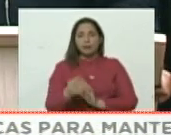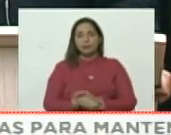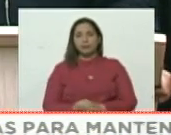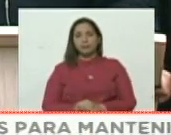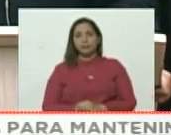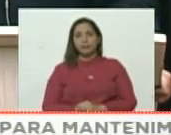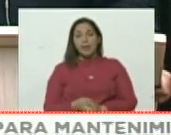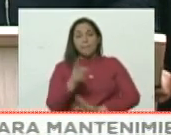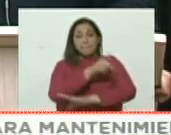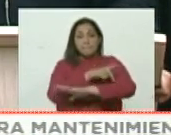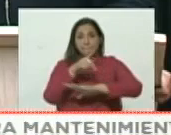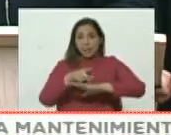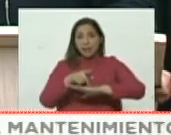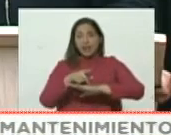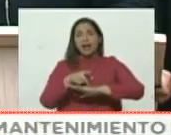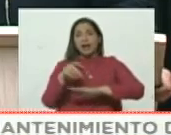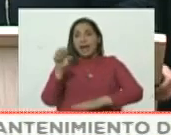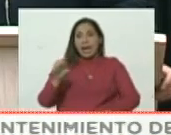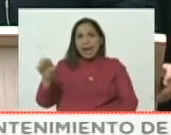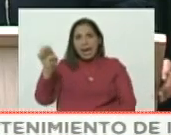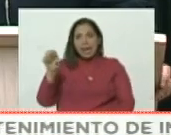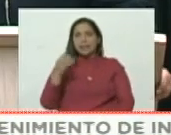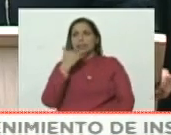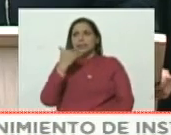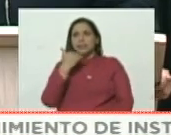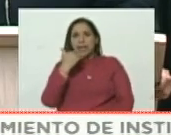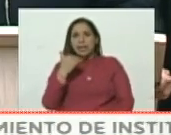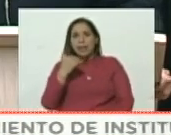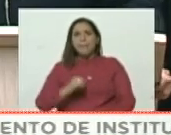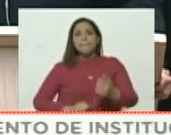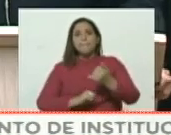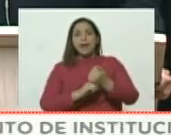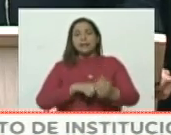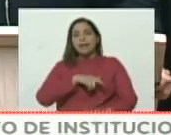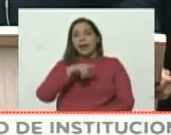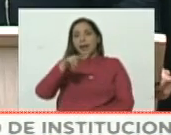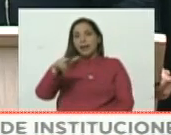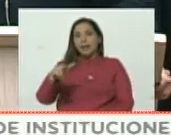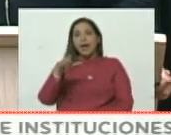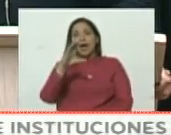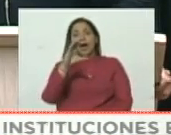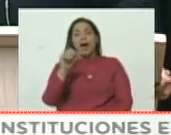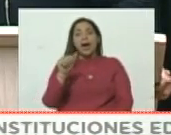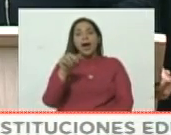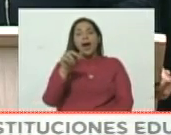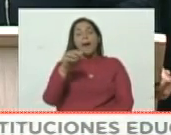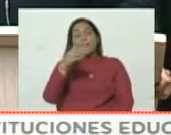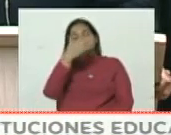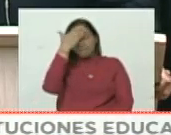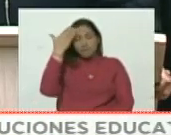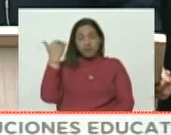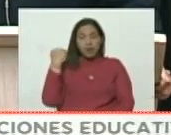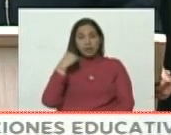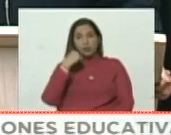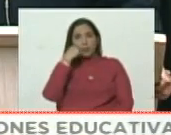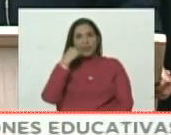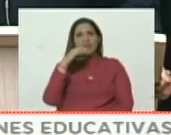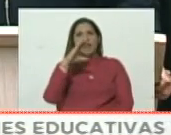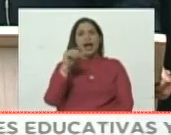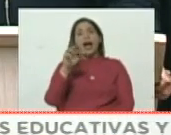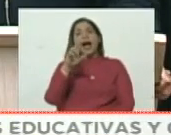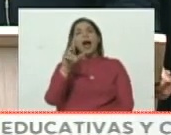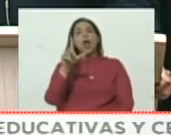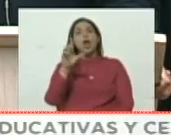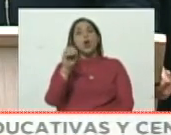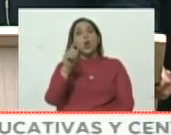las parroquias del este de Caracas aledañas a la base aérea de Francisco de Miranda de la Carlota, a